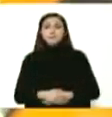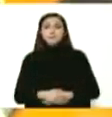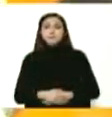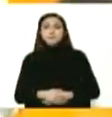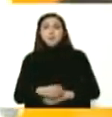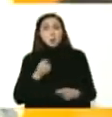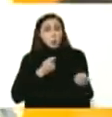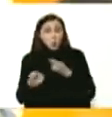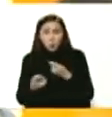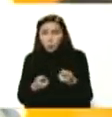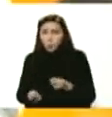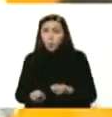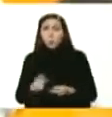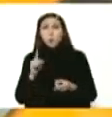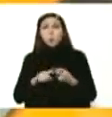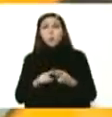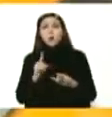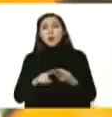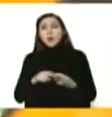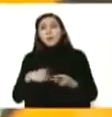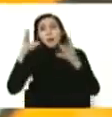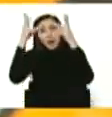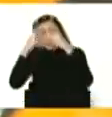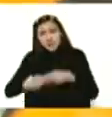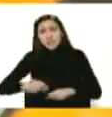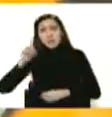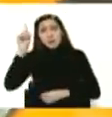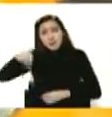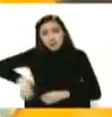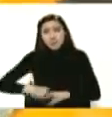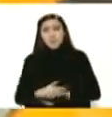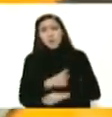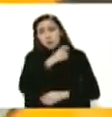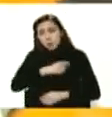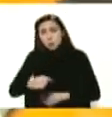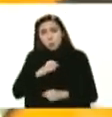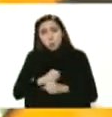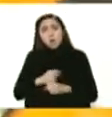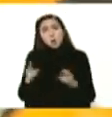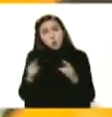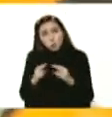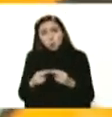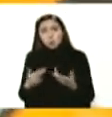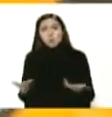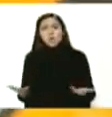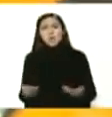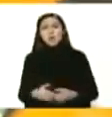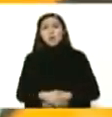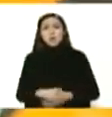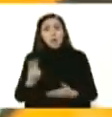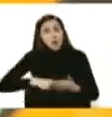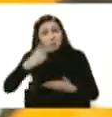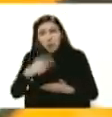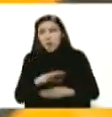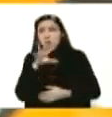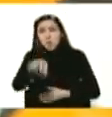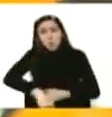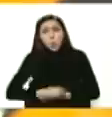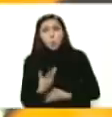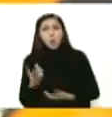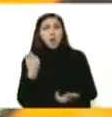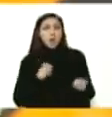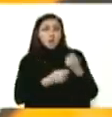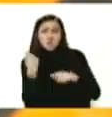operativa, sino que incluye también la parte administrativa, presidente. Los trabajadores tenemos que conocer los planes de compra, los planes de